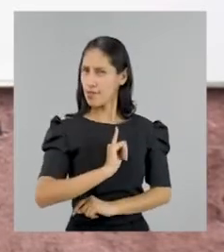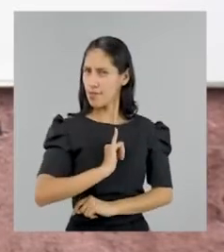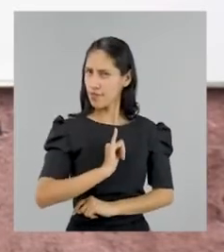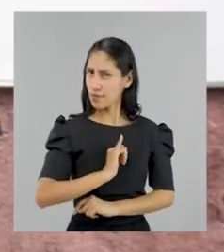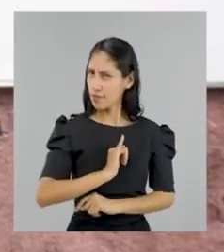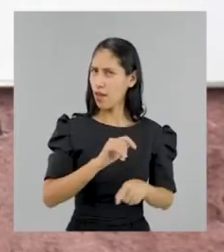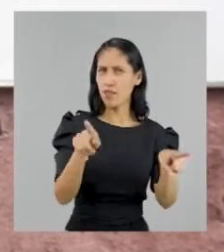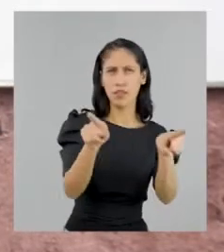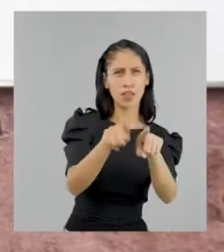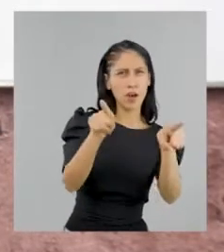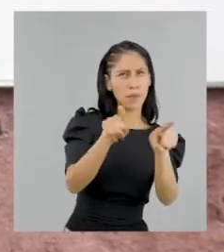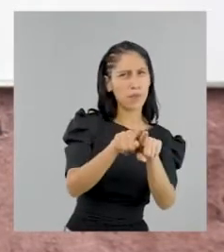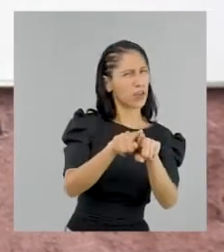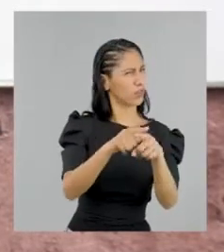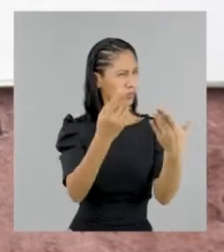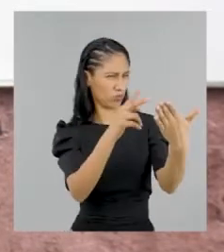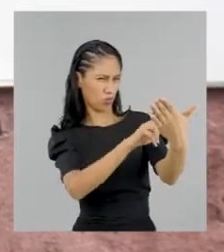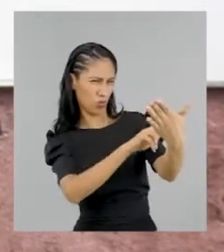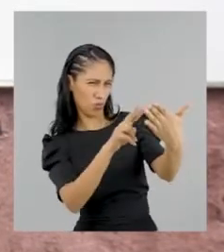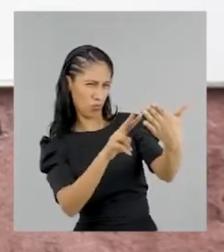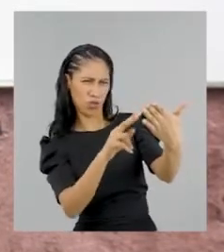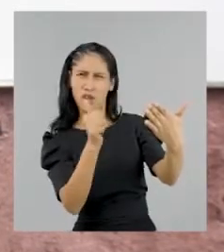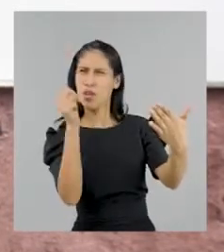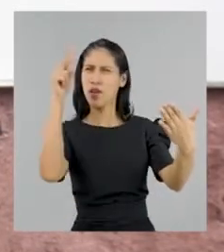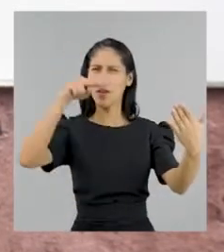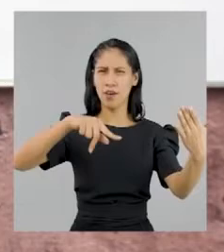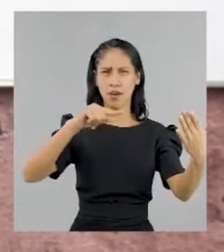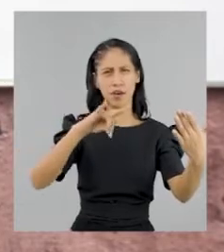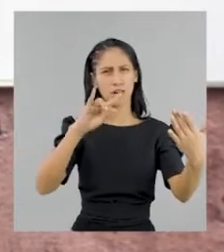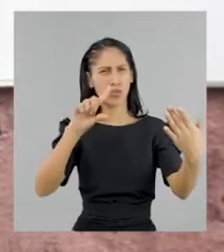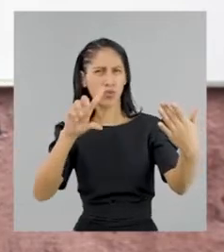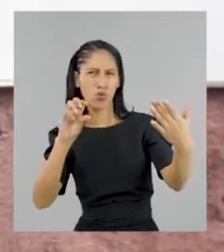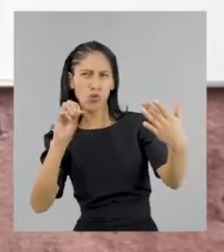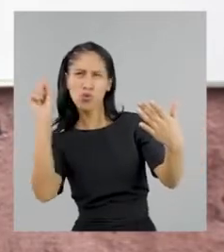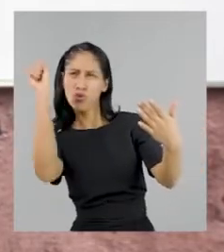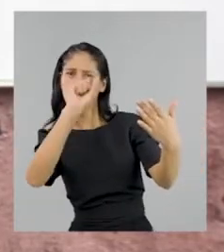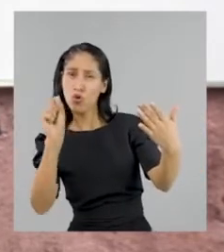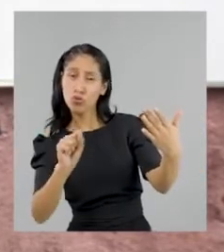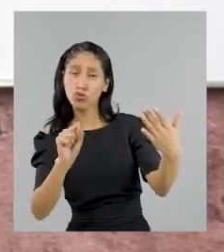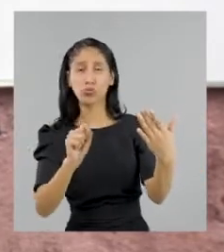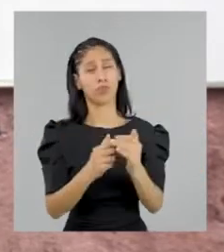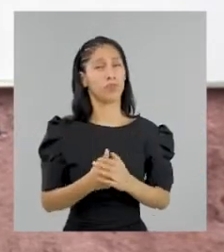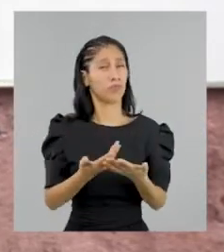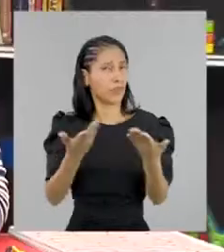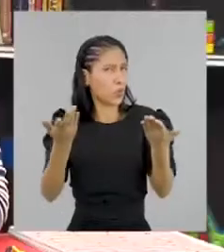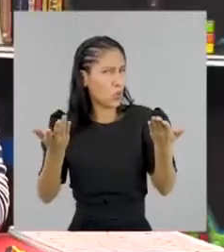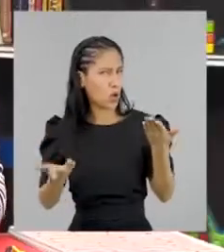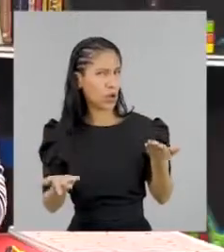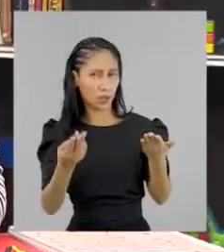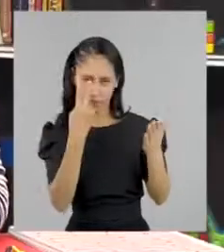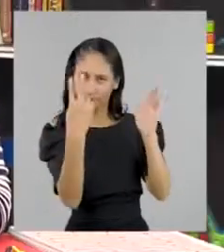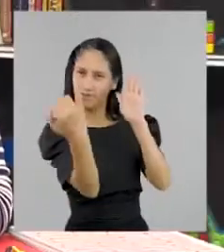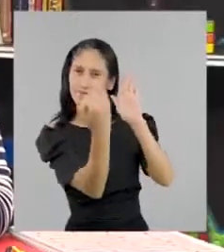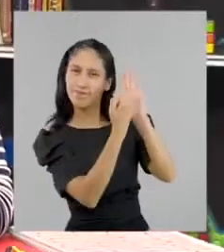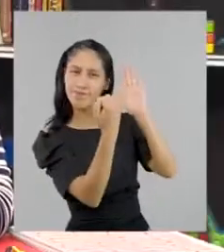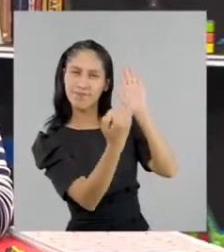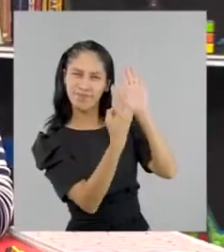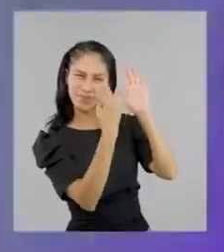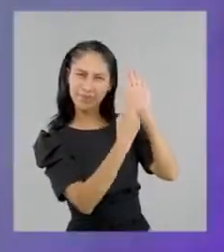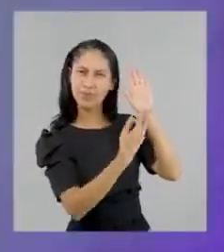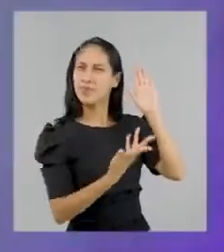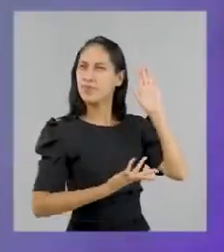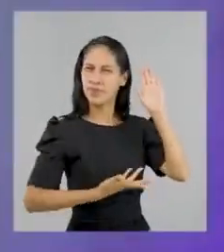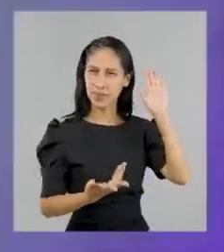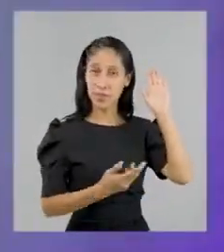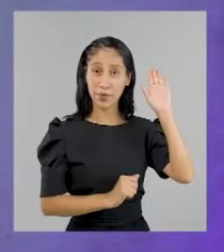los ángulos notables y los problemas de ángulos de elevación y depresión. Observen la siguiente